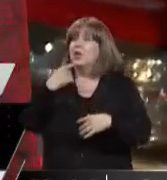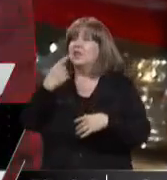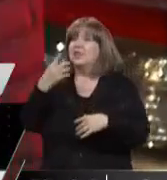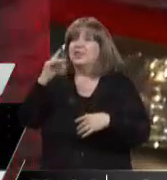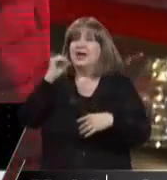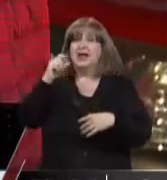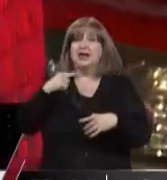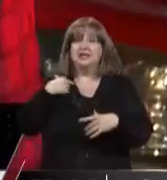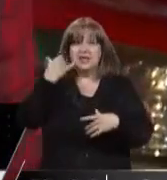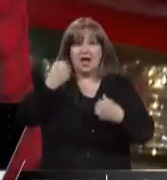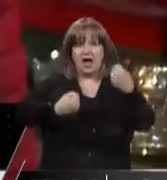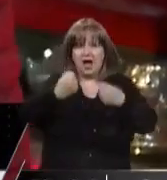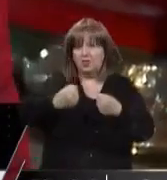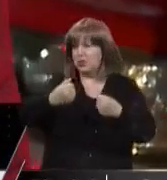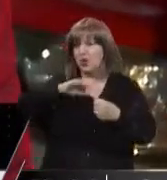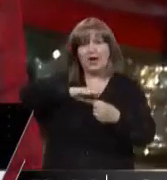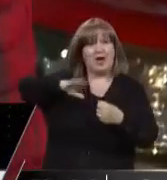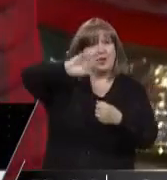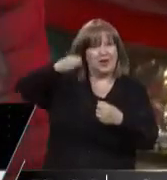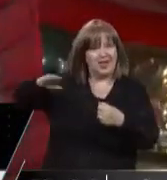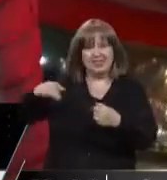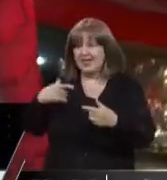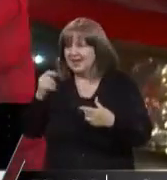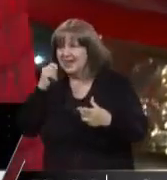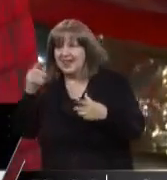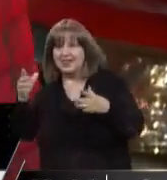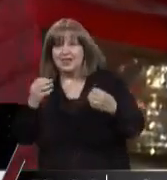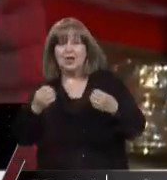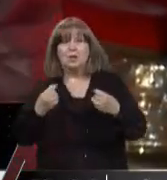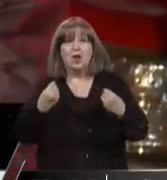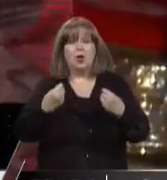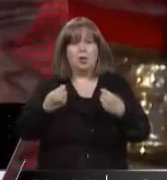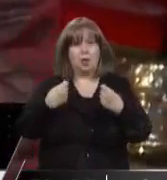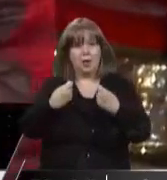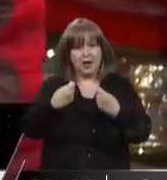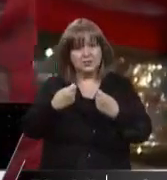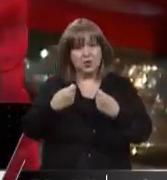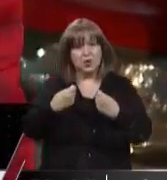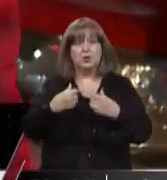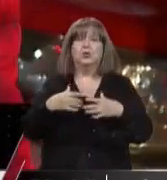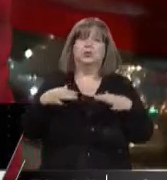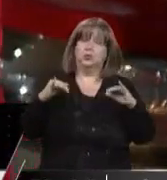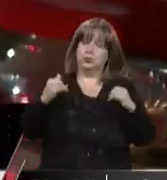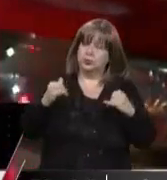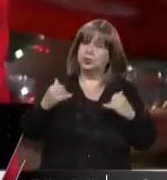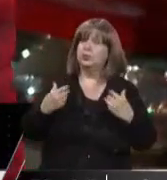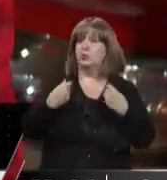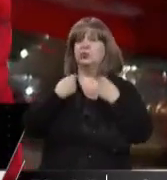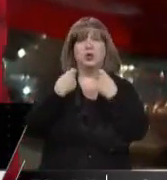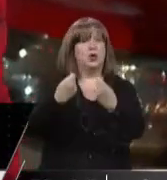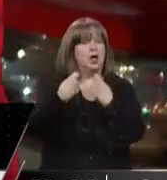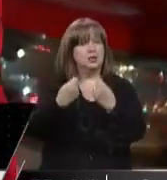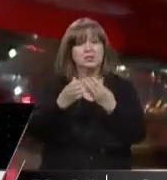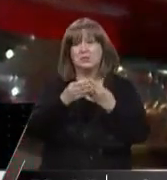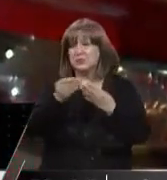un lindo parque automotor, tenés camionetas lindas, vehículos lindos, pero claro, todo esto es muy caro de mantener. Sí, sí, la verdad que es un esfuerzo de la